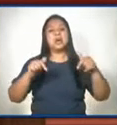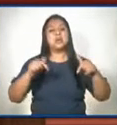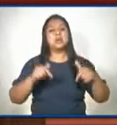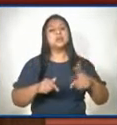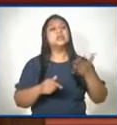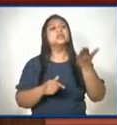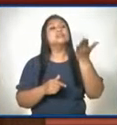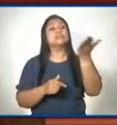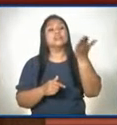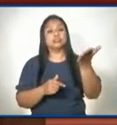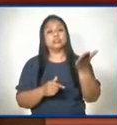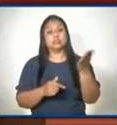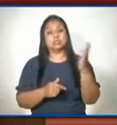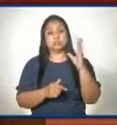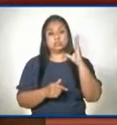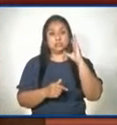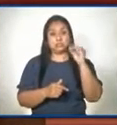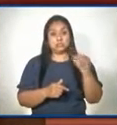solicitó